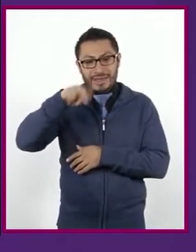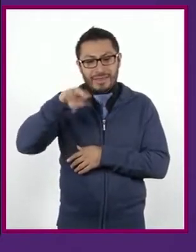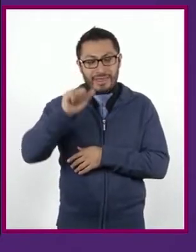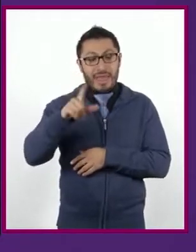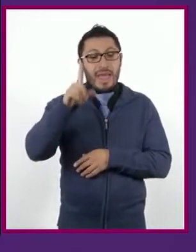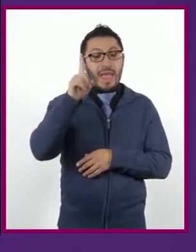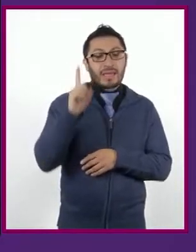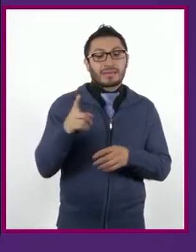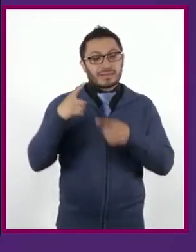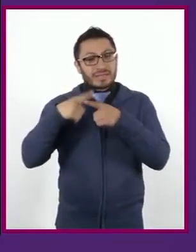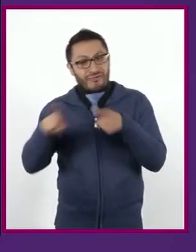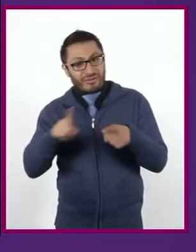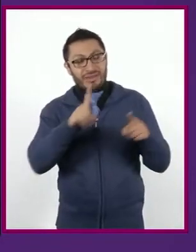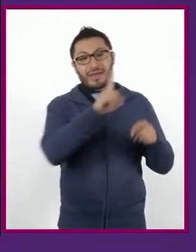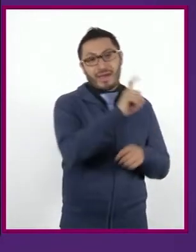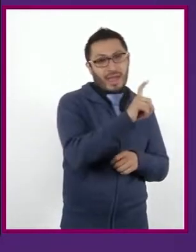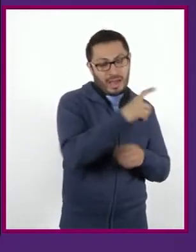agua.